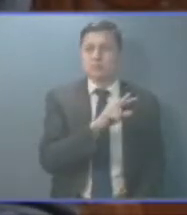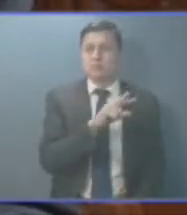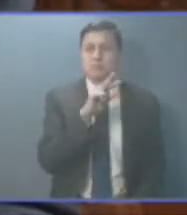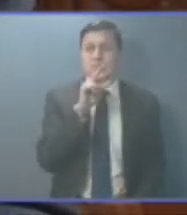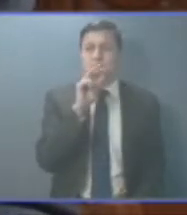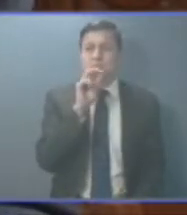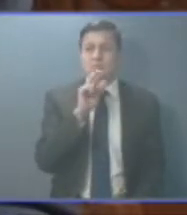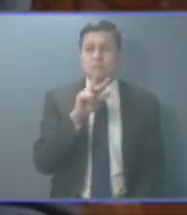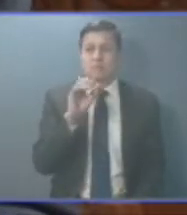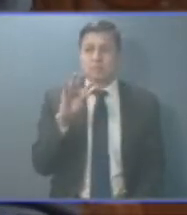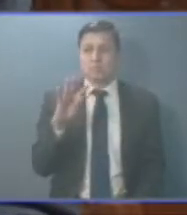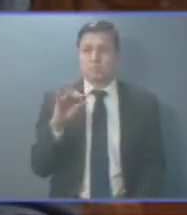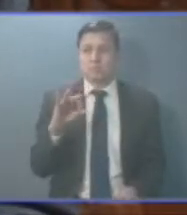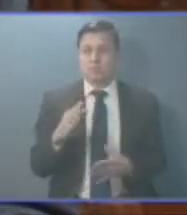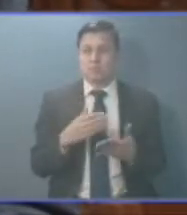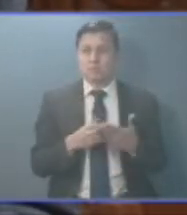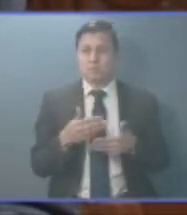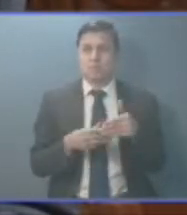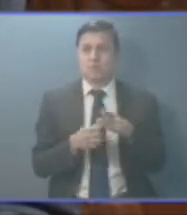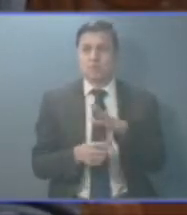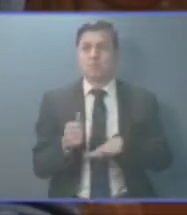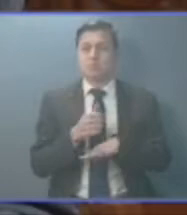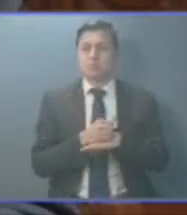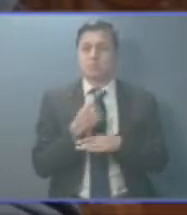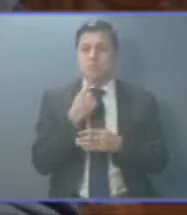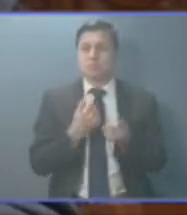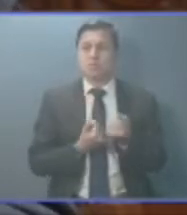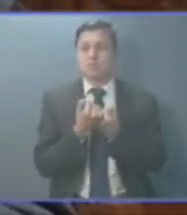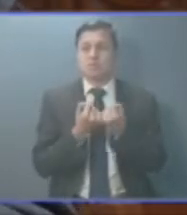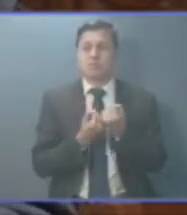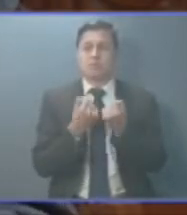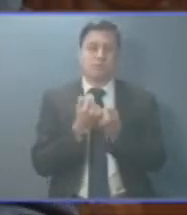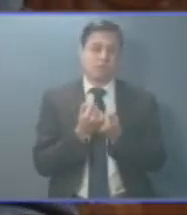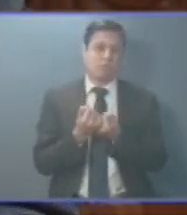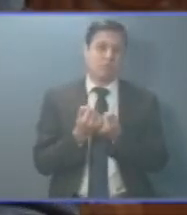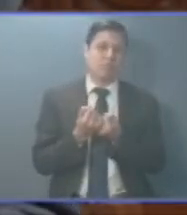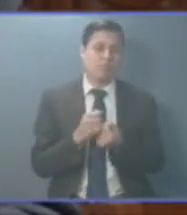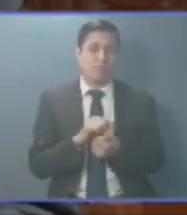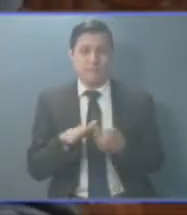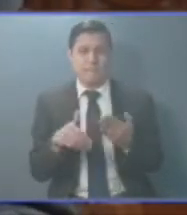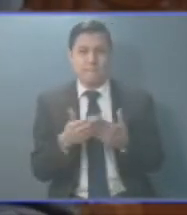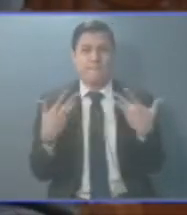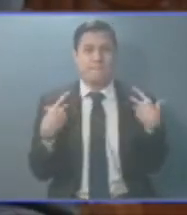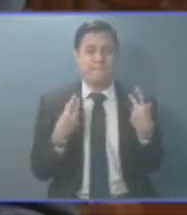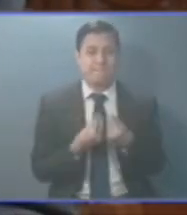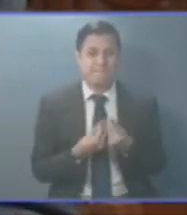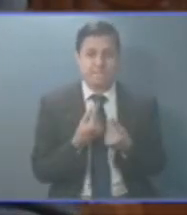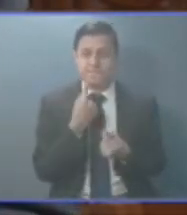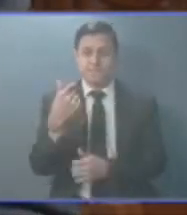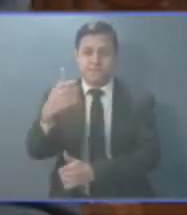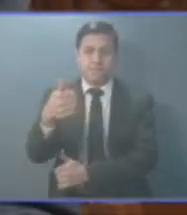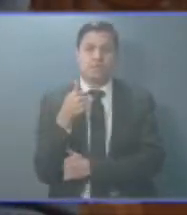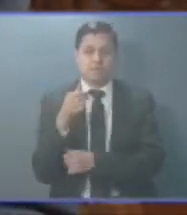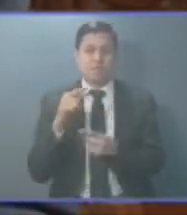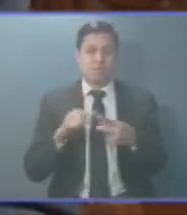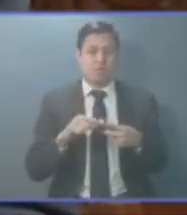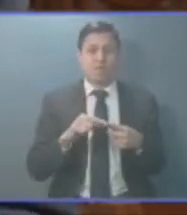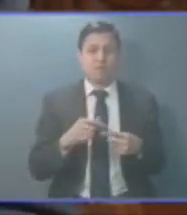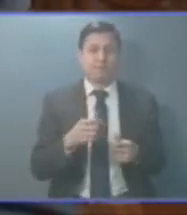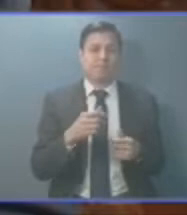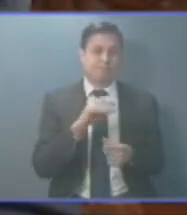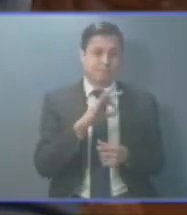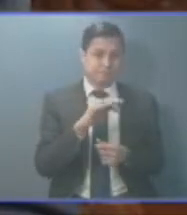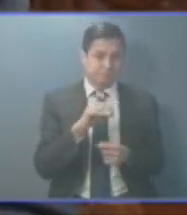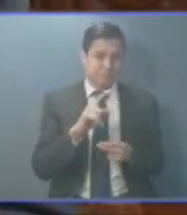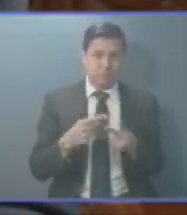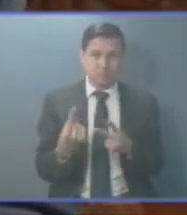2304, Instituto Administrador de los Beneficios y Prestaciones Sociales de los Veteranos Militares y